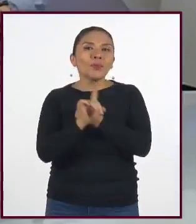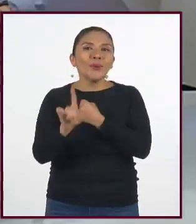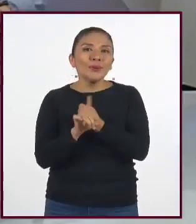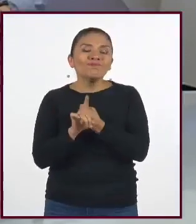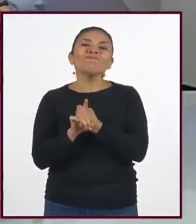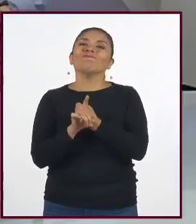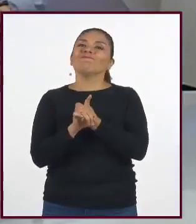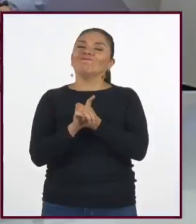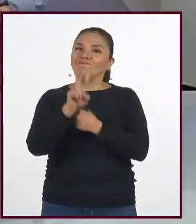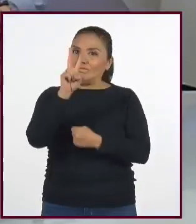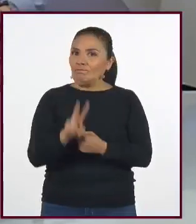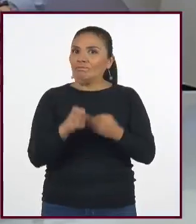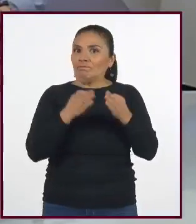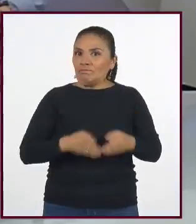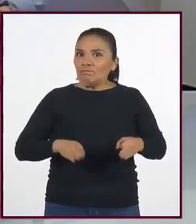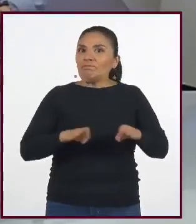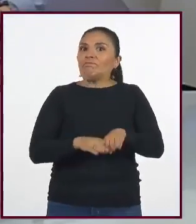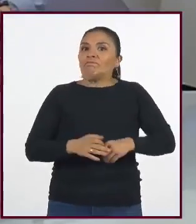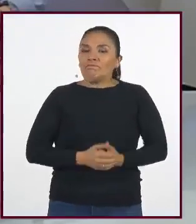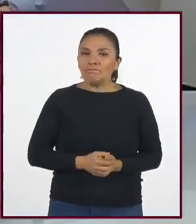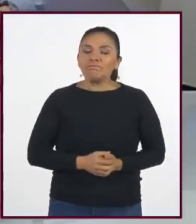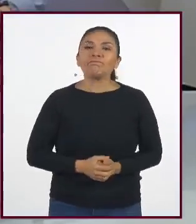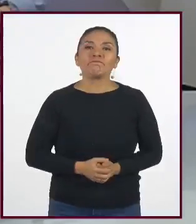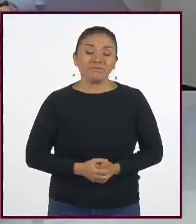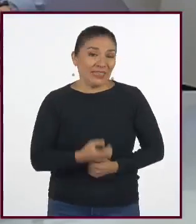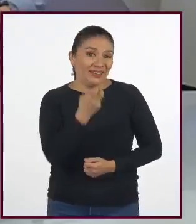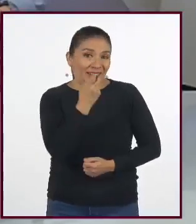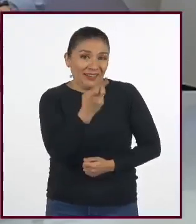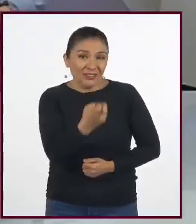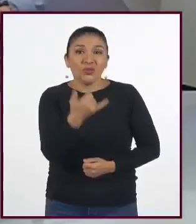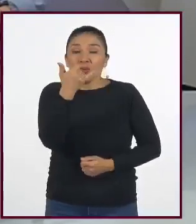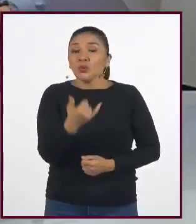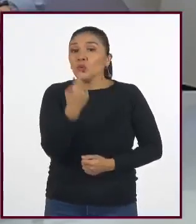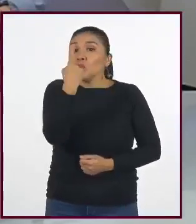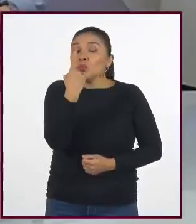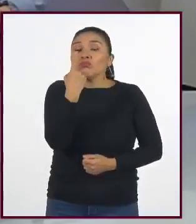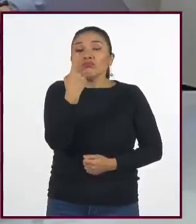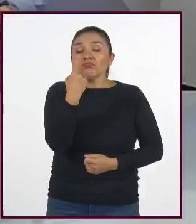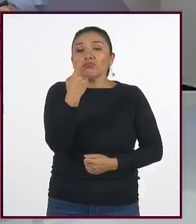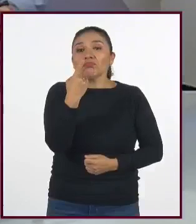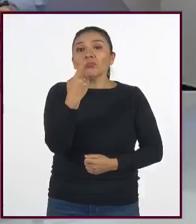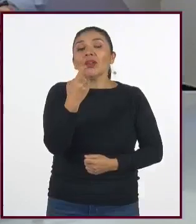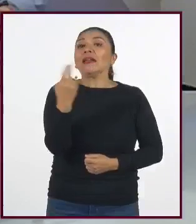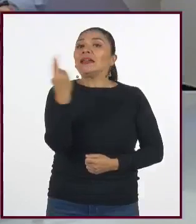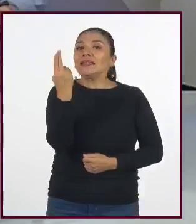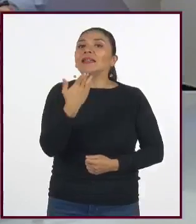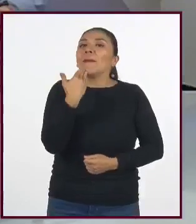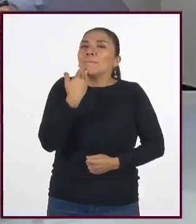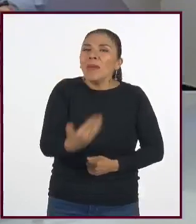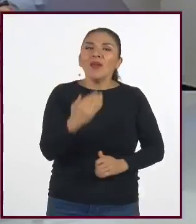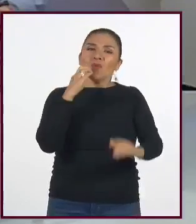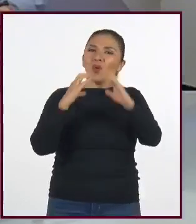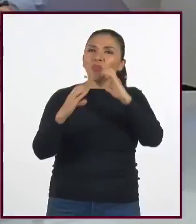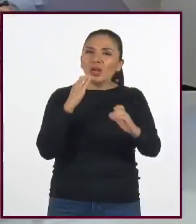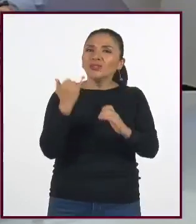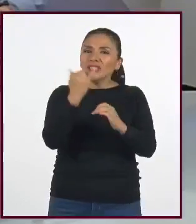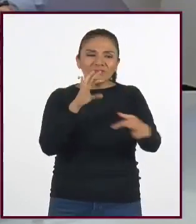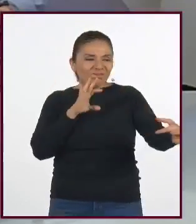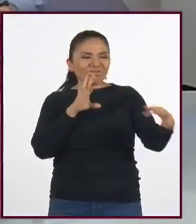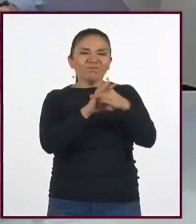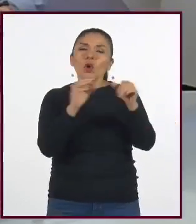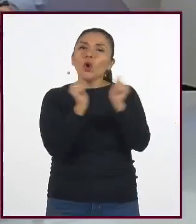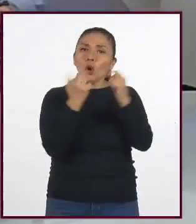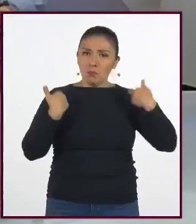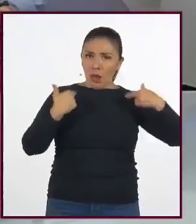qué importante empezar por eso. Claro, y uno de los factores es esta buena comunicación y lazos del profesor con